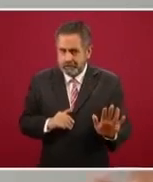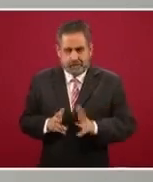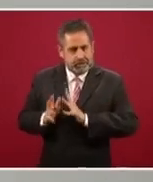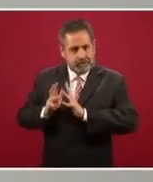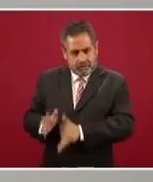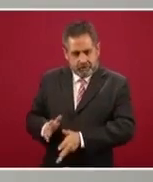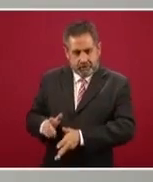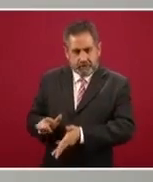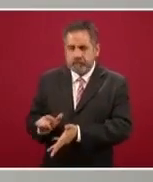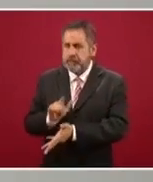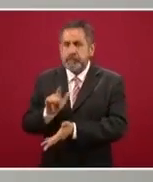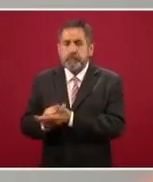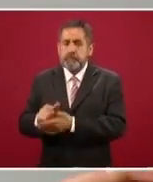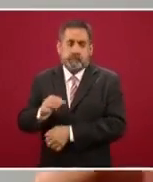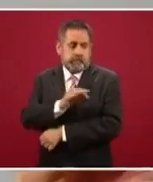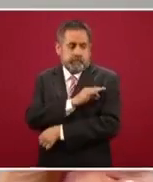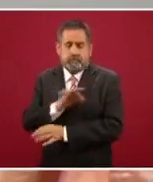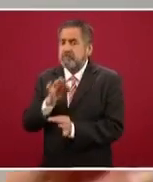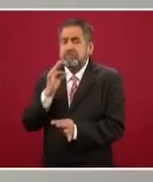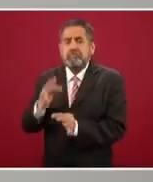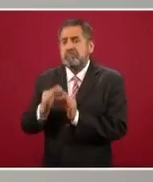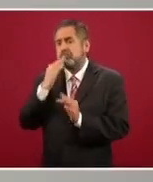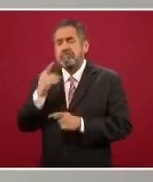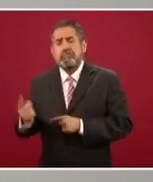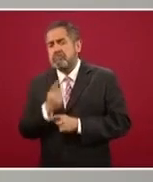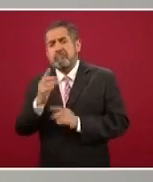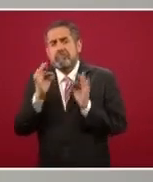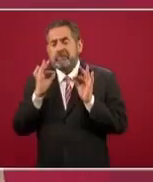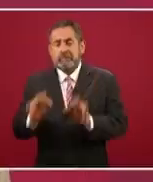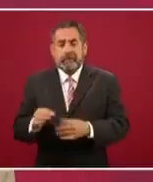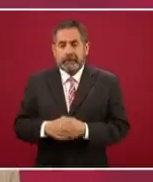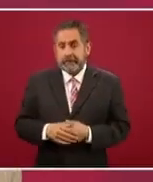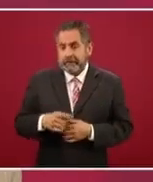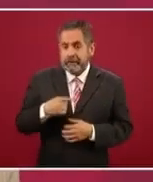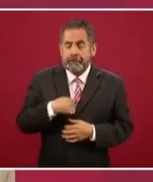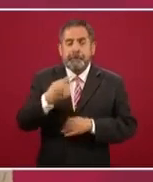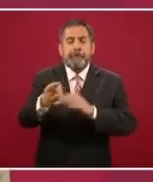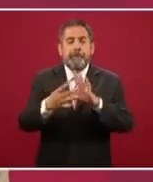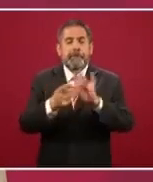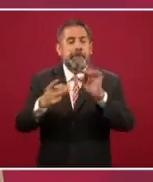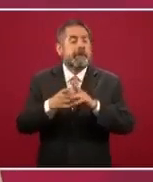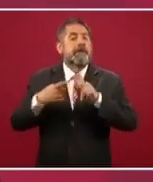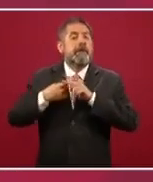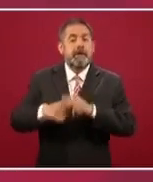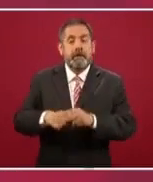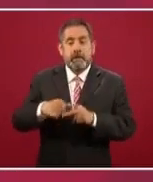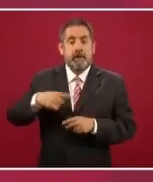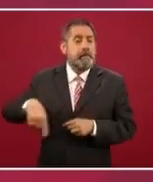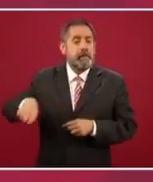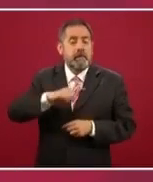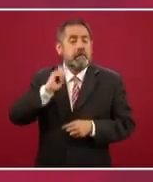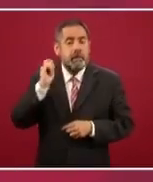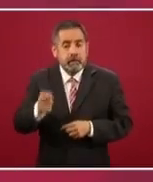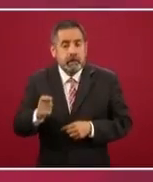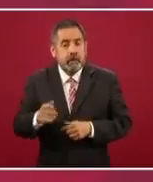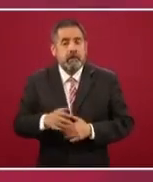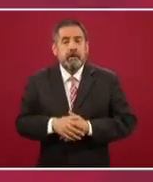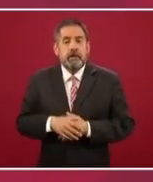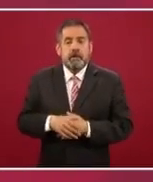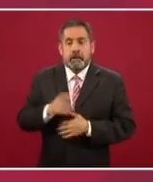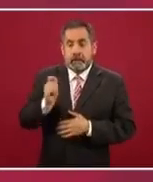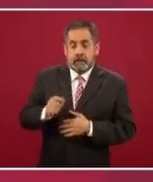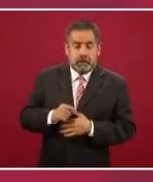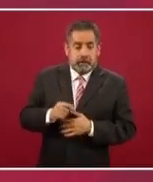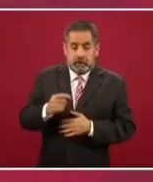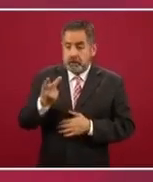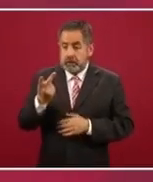permanente o casi permanente. Ahora, lo que explicamos desde el inicio del sexenio es que recibimos,